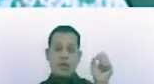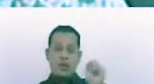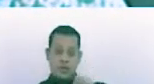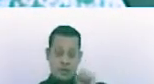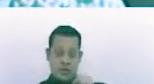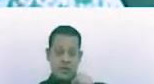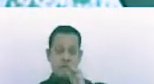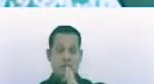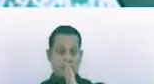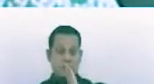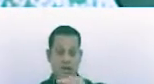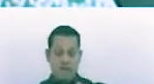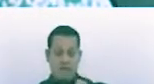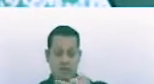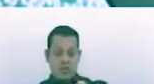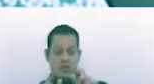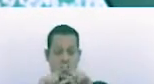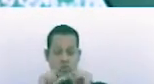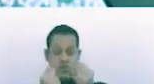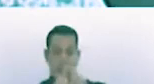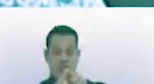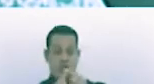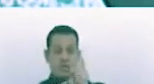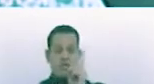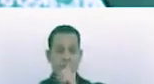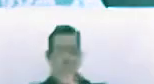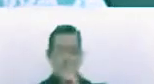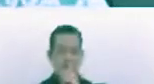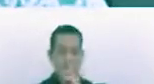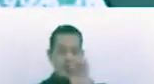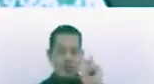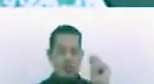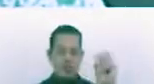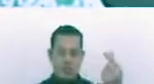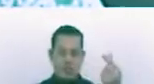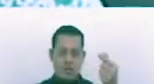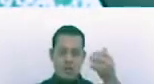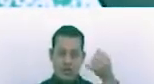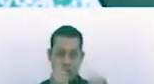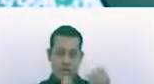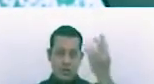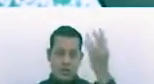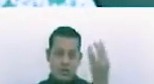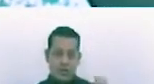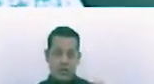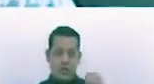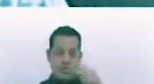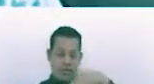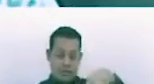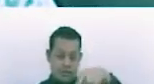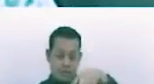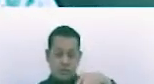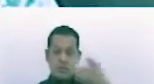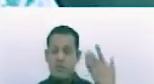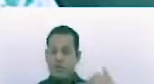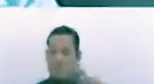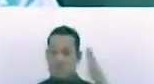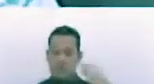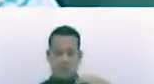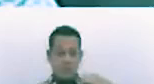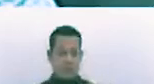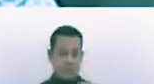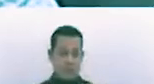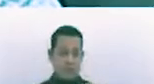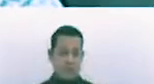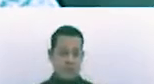sus cúpulas, a sus financistas y a sus ONGs de fachada, porque al final del día ellos estaban acostumbrados a vivir,